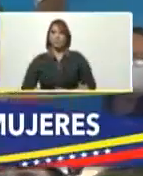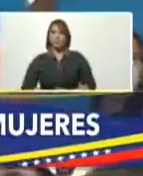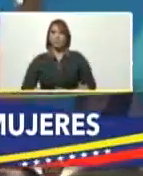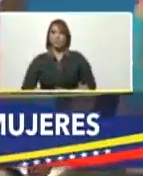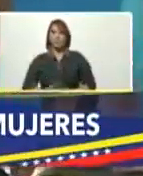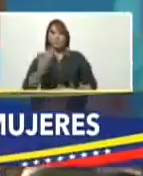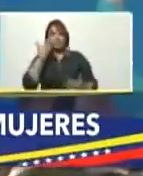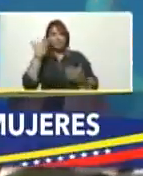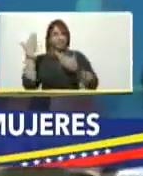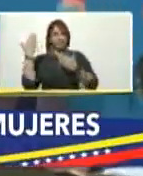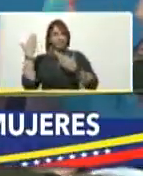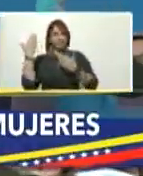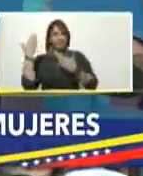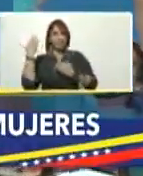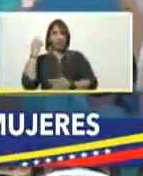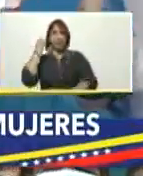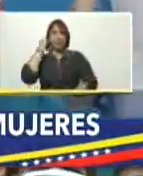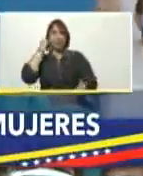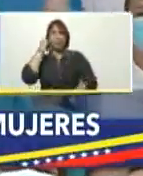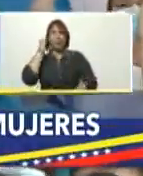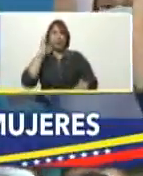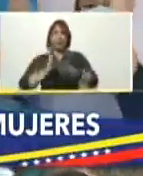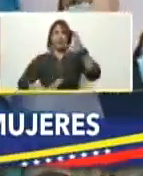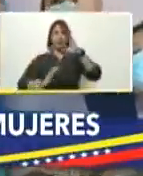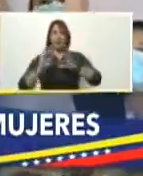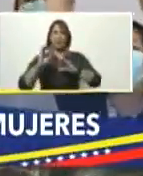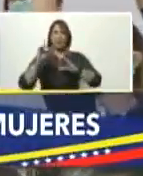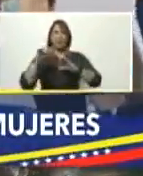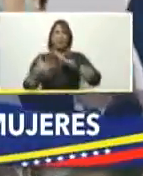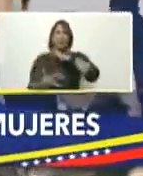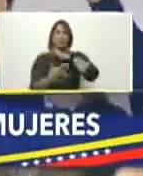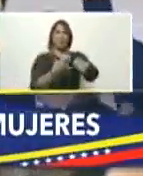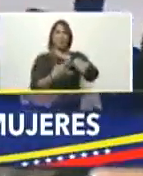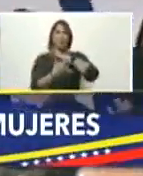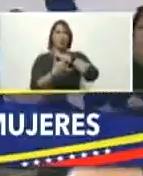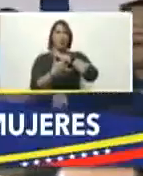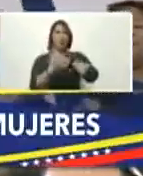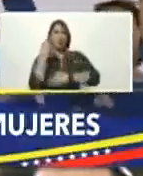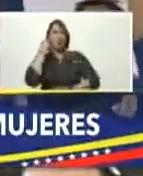Mira, mujeres de la ciencia y la tecnología.